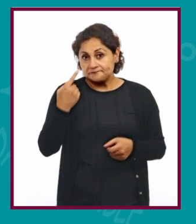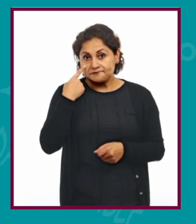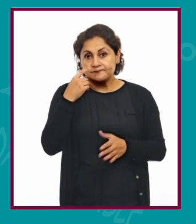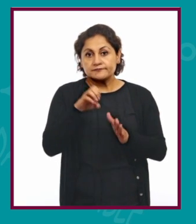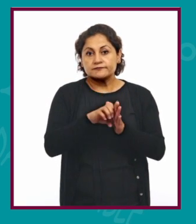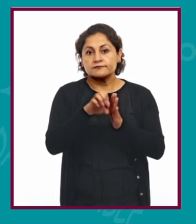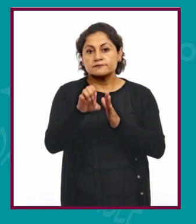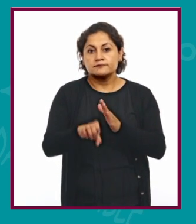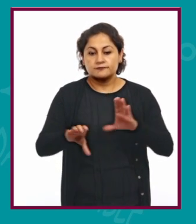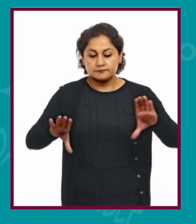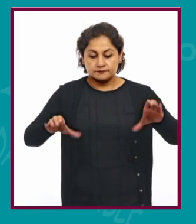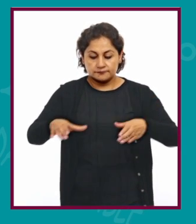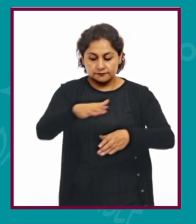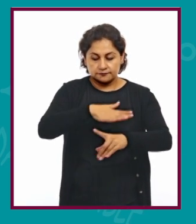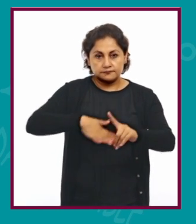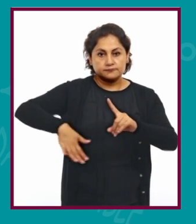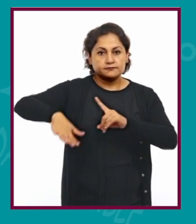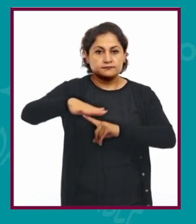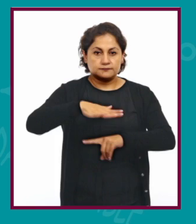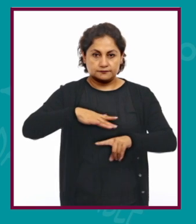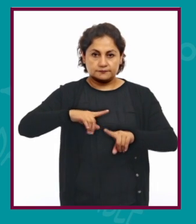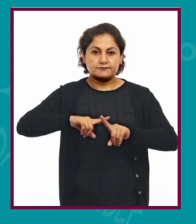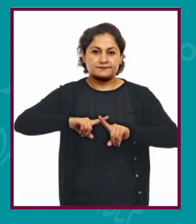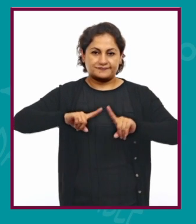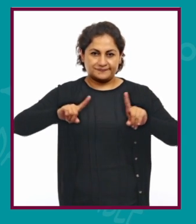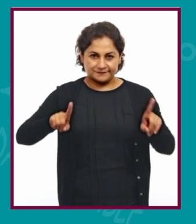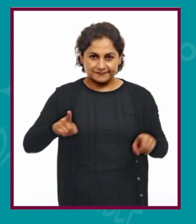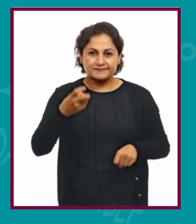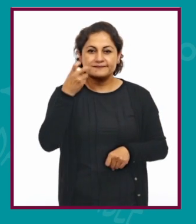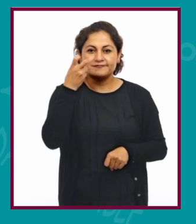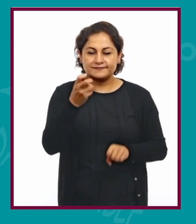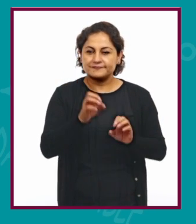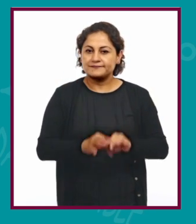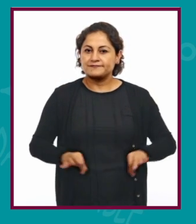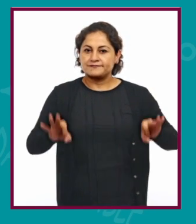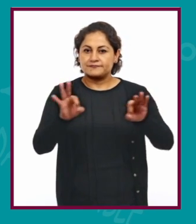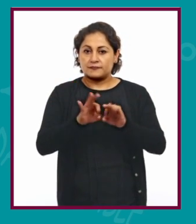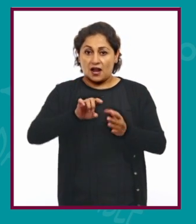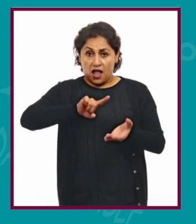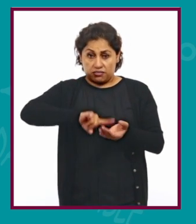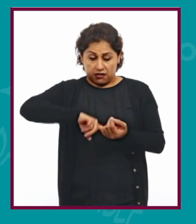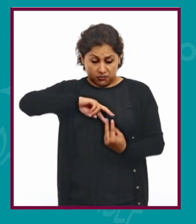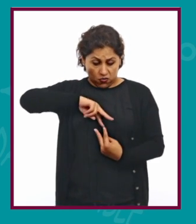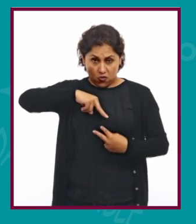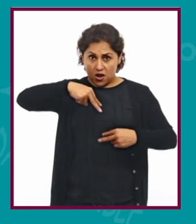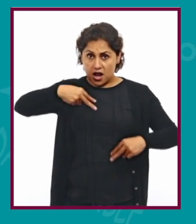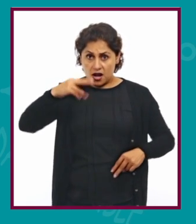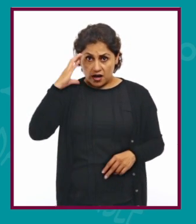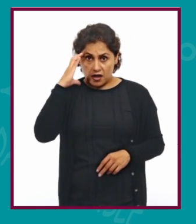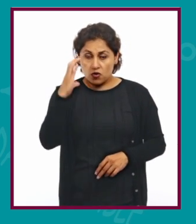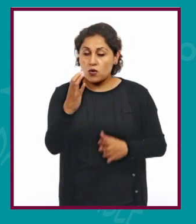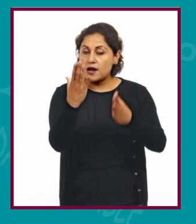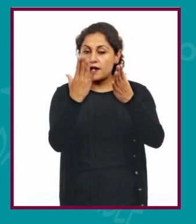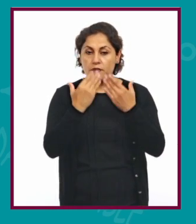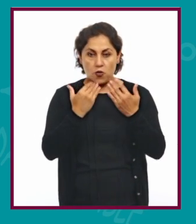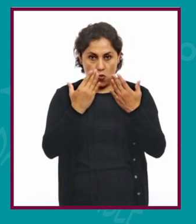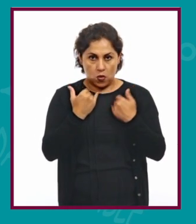Es más importante el contexto que los genes. La crueldad no está en los genes. Nadie nace cruel. Hay, por